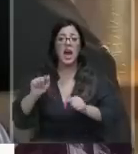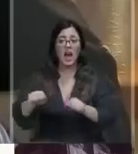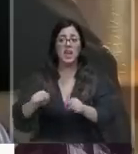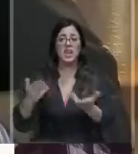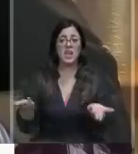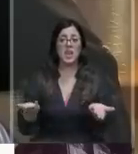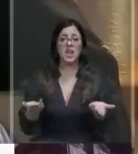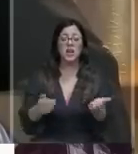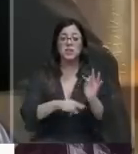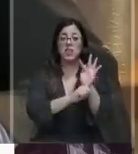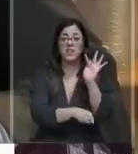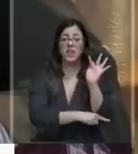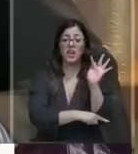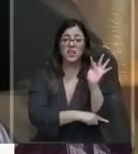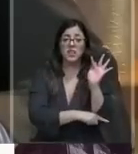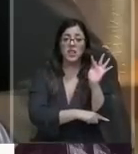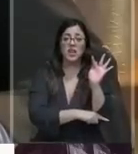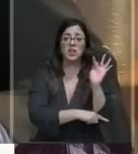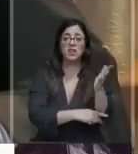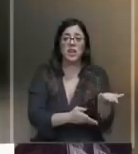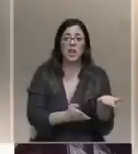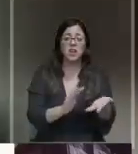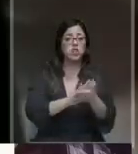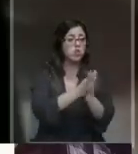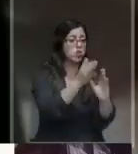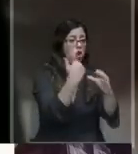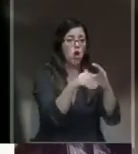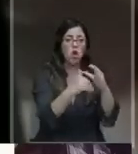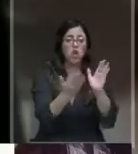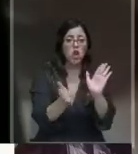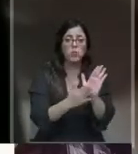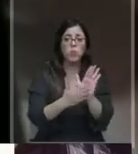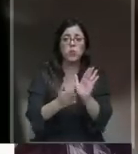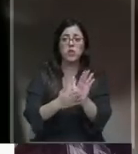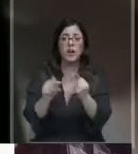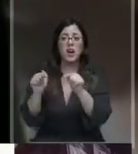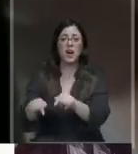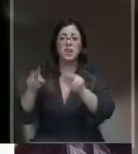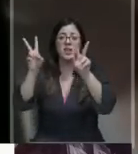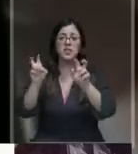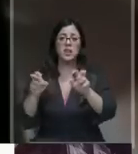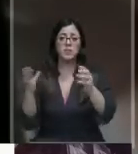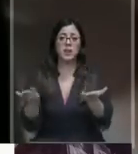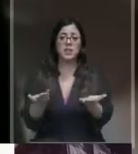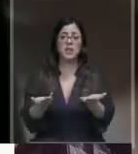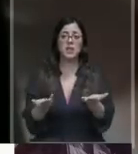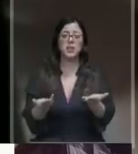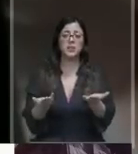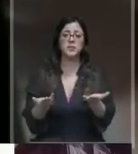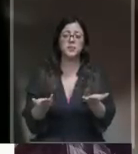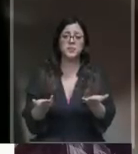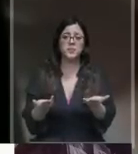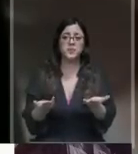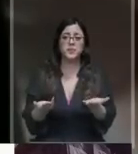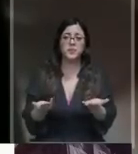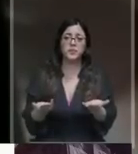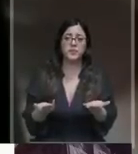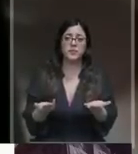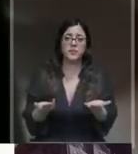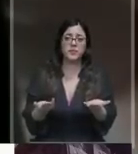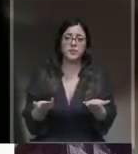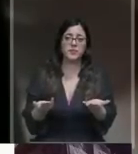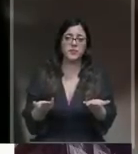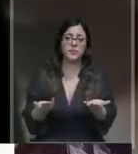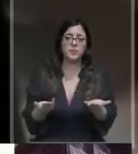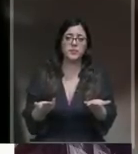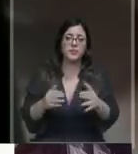disposición del fiscal del Ministerio Público todos y cada uno de los correos. Si el cuestionamiento está por el lado de el mérito con el cual se tomó la decisión